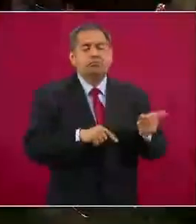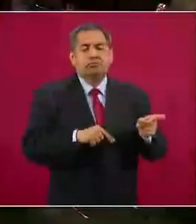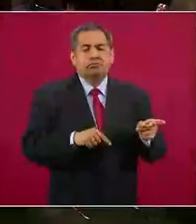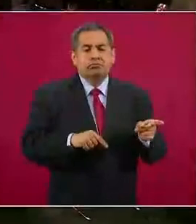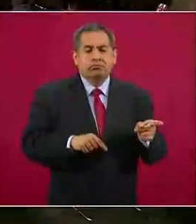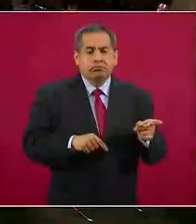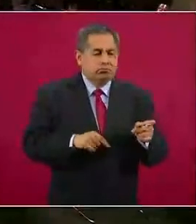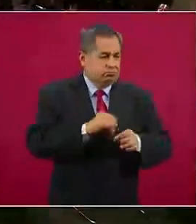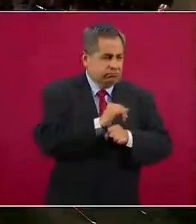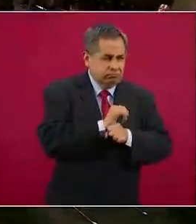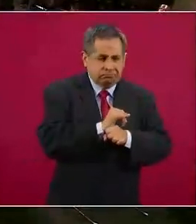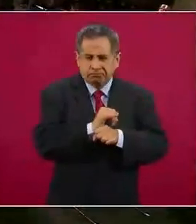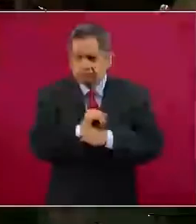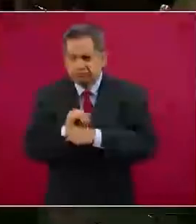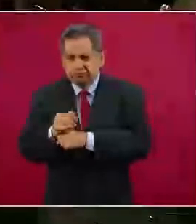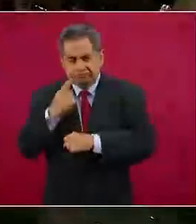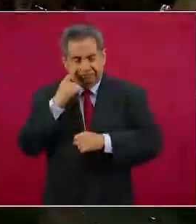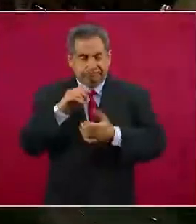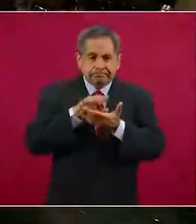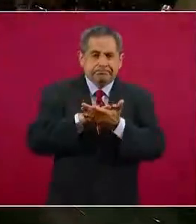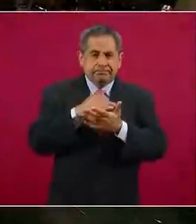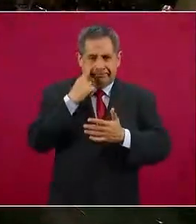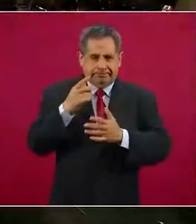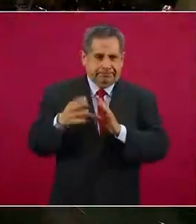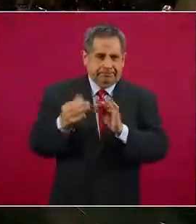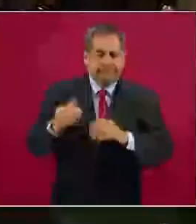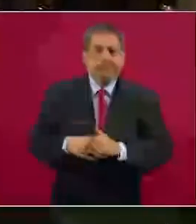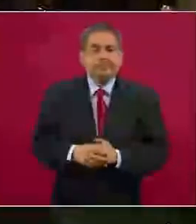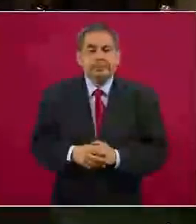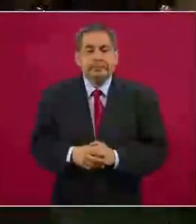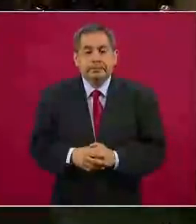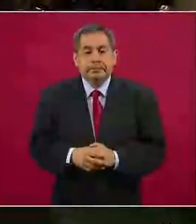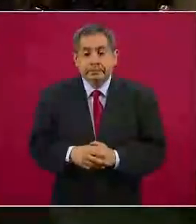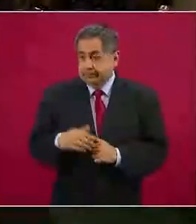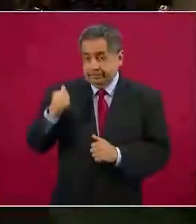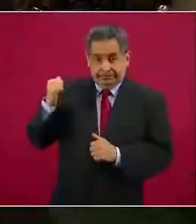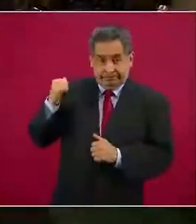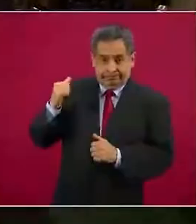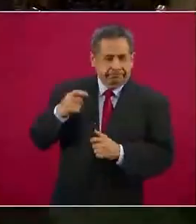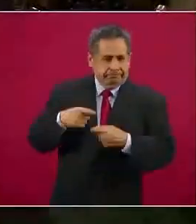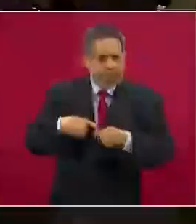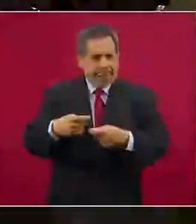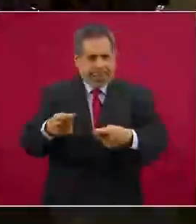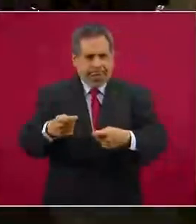cabo estos monitoreos. Les vamos a entregar